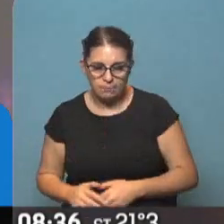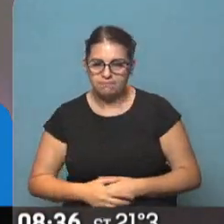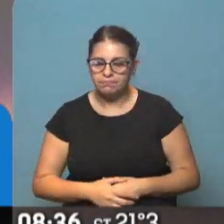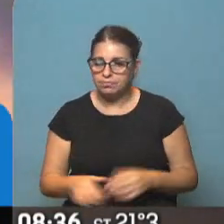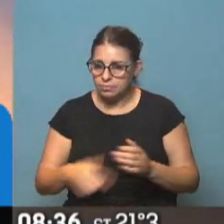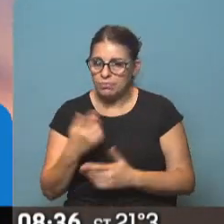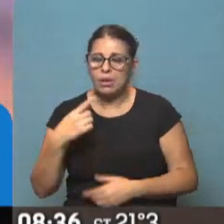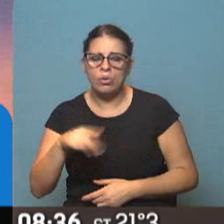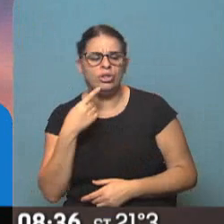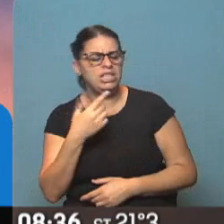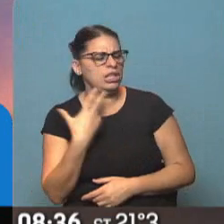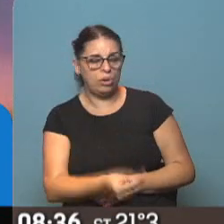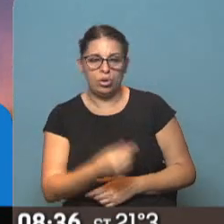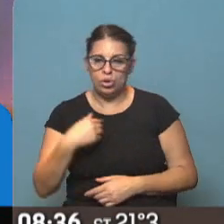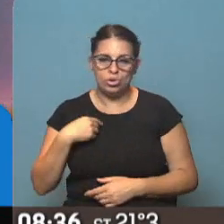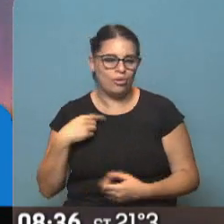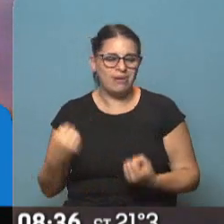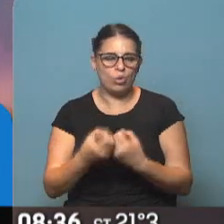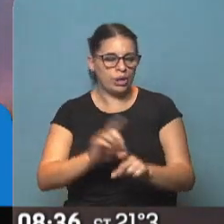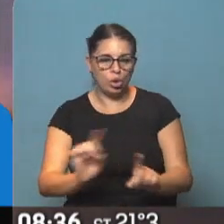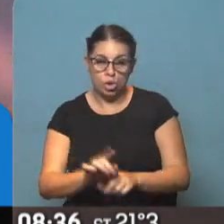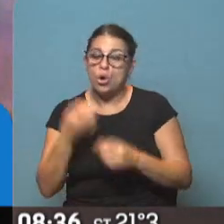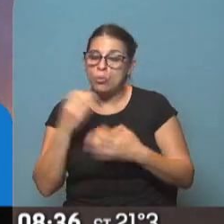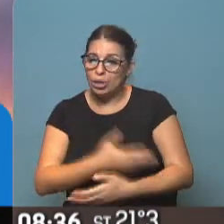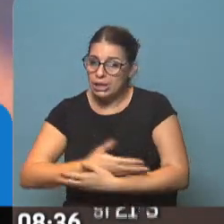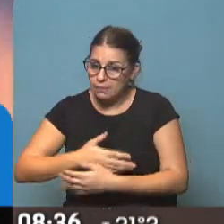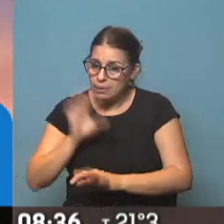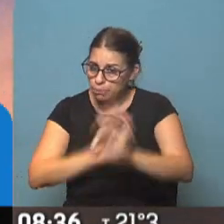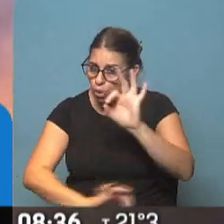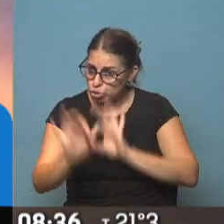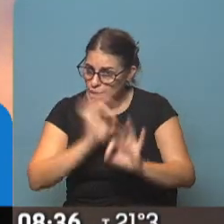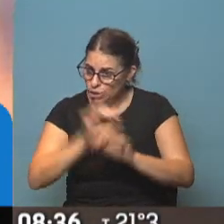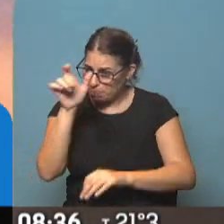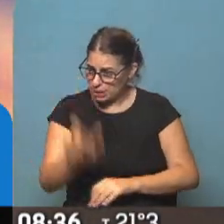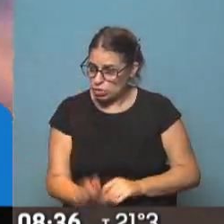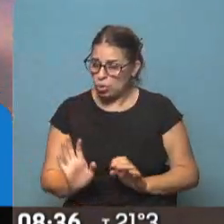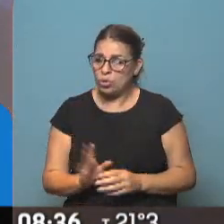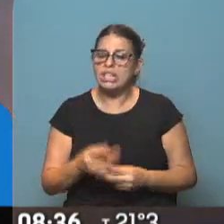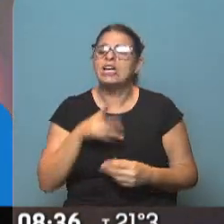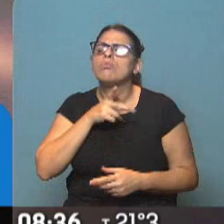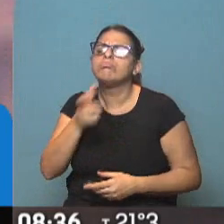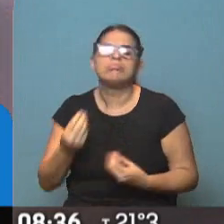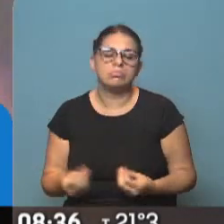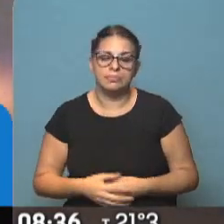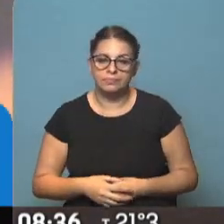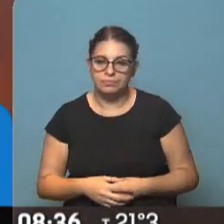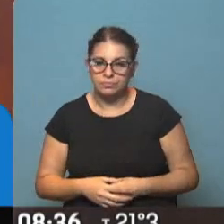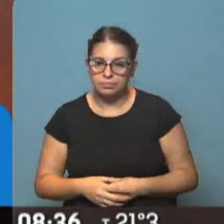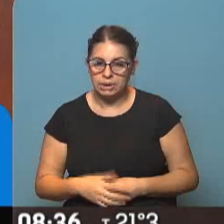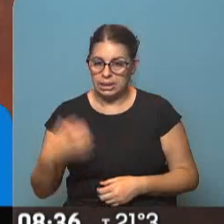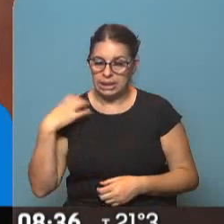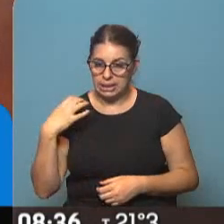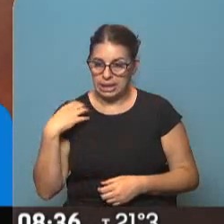pero cuando te dicen no marta yo no pienso así porque ese niño y ese proyecto de persona pues qué bueno en general